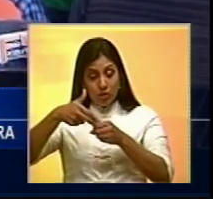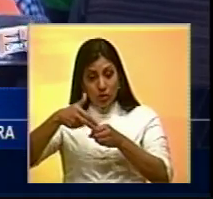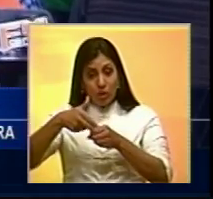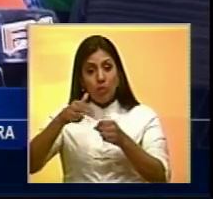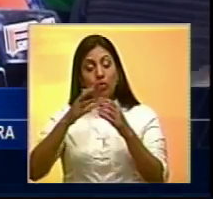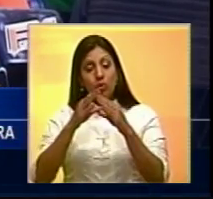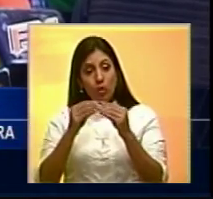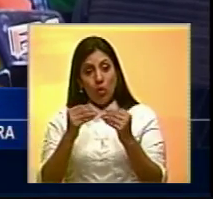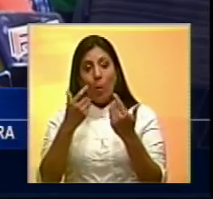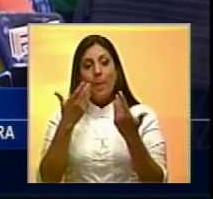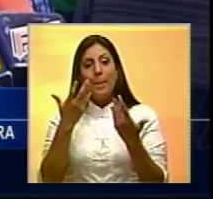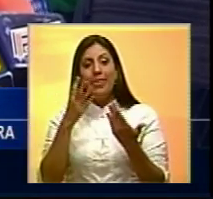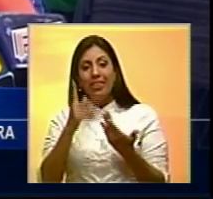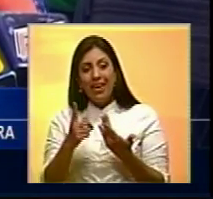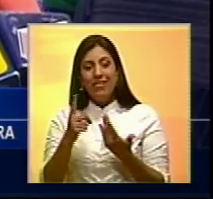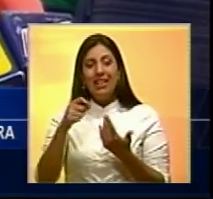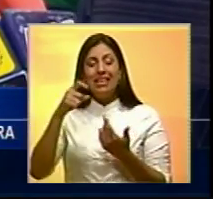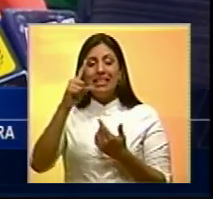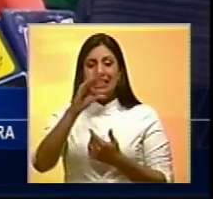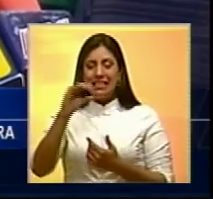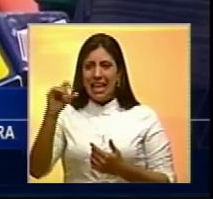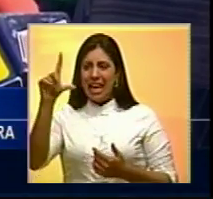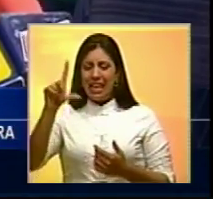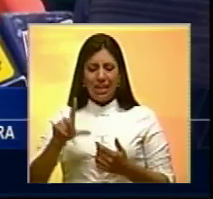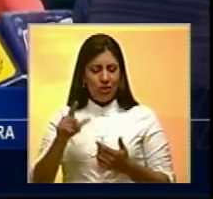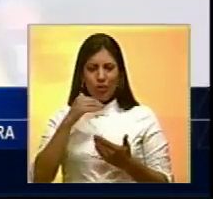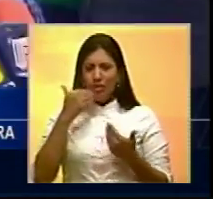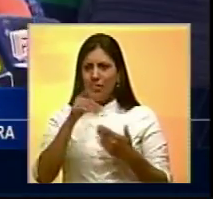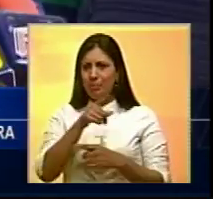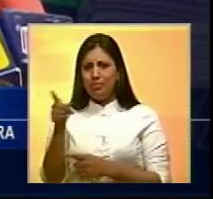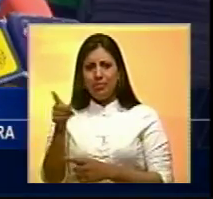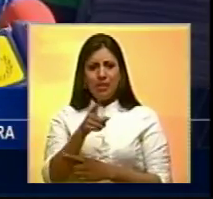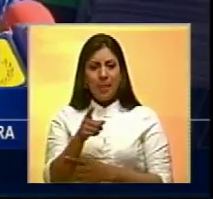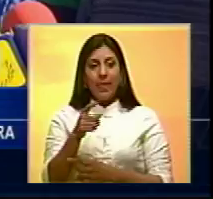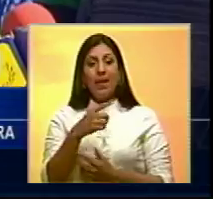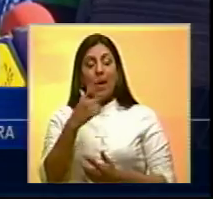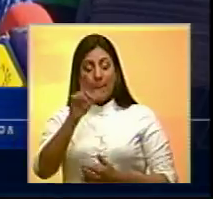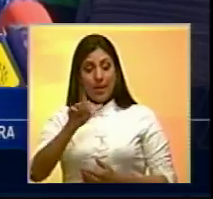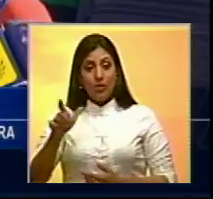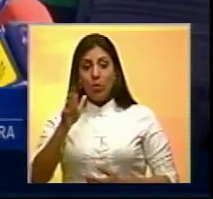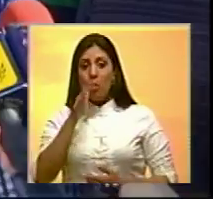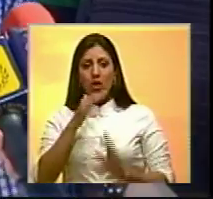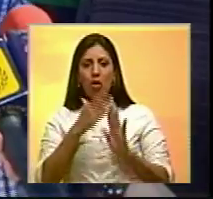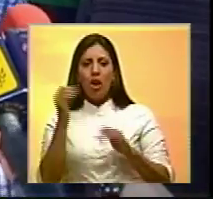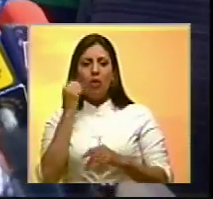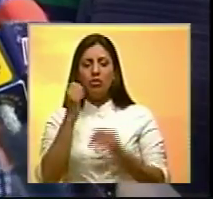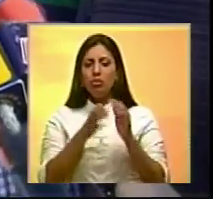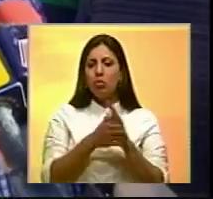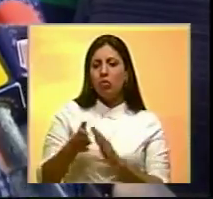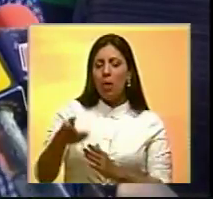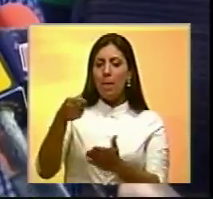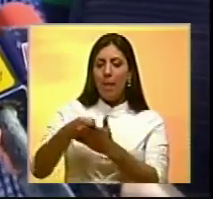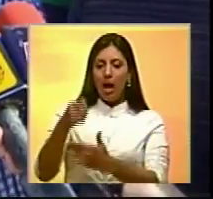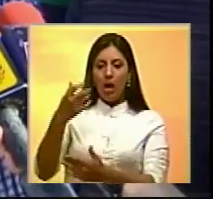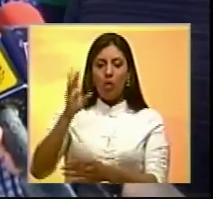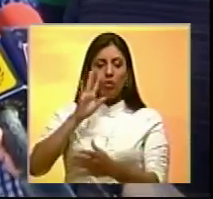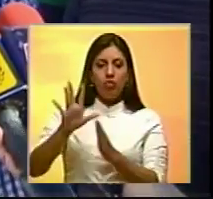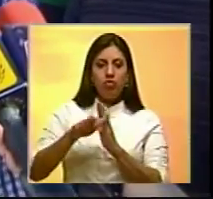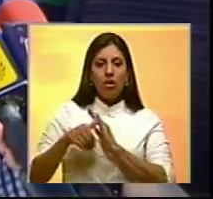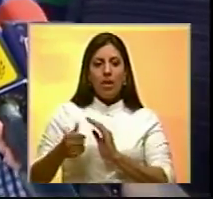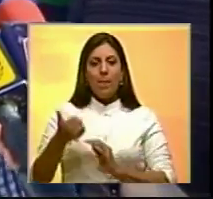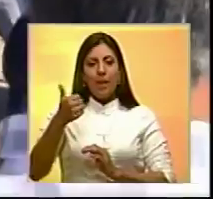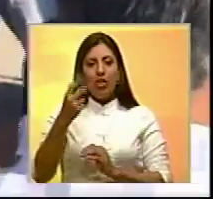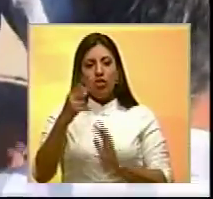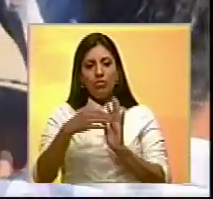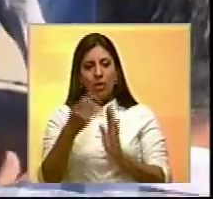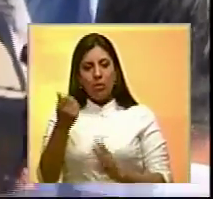no den el combustible, ni los 100 litros nos alcanza para hacer nosotros un viaje. Hay individuos que no hacen cola, sino van y le pagan al bombero y ya son 2.000 bolívares que